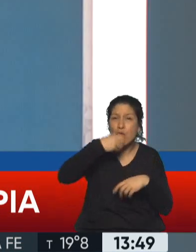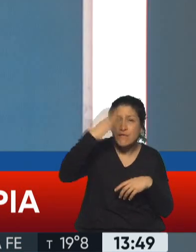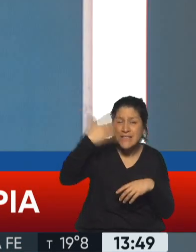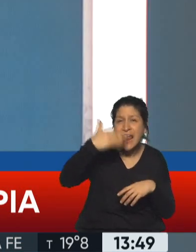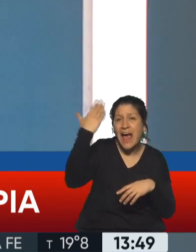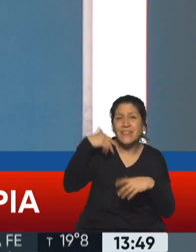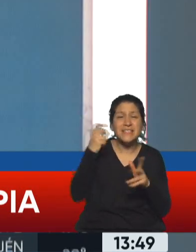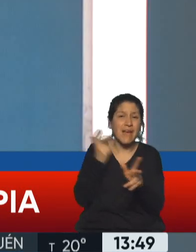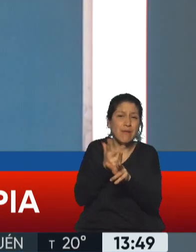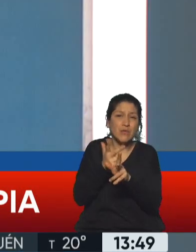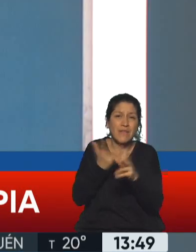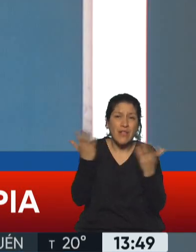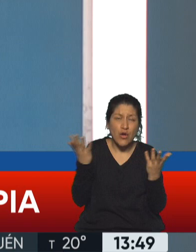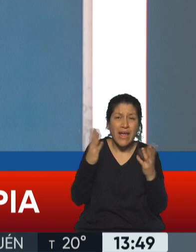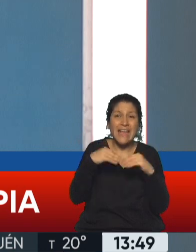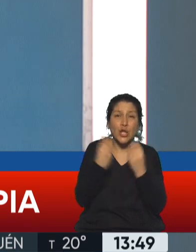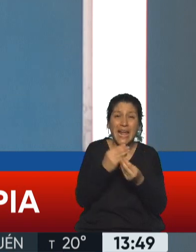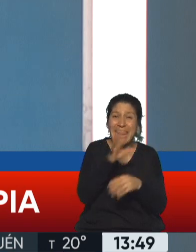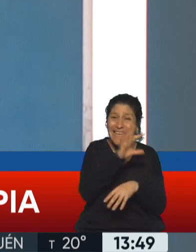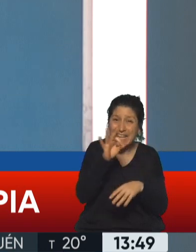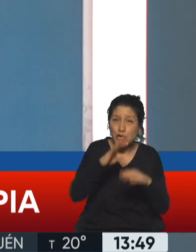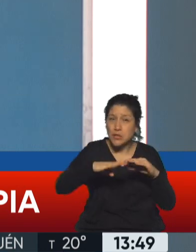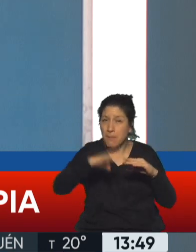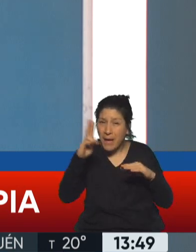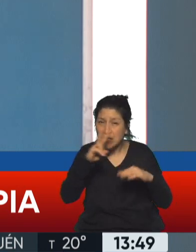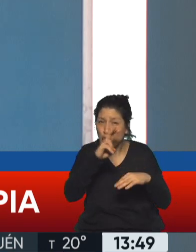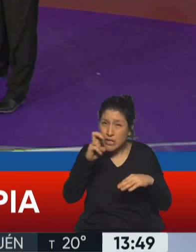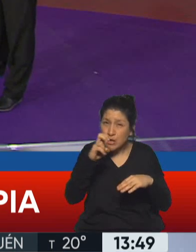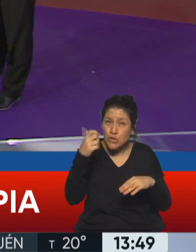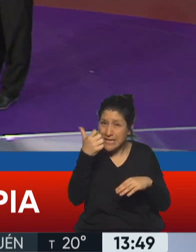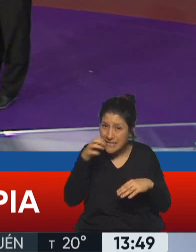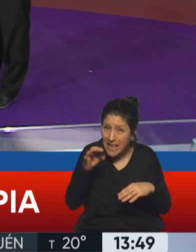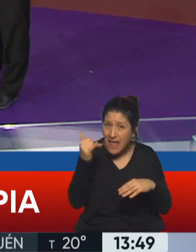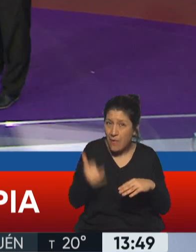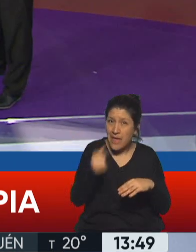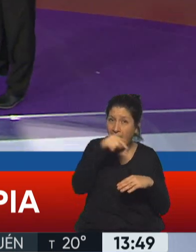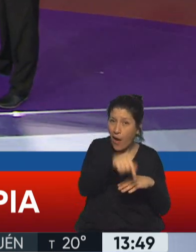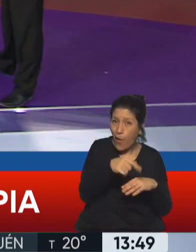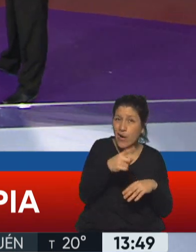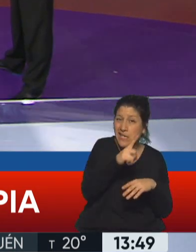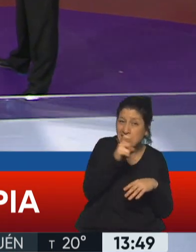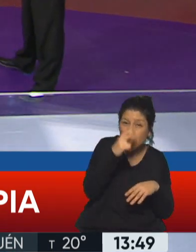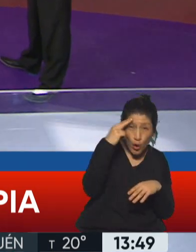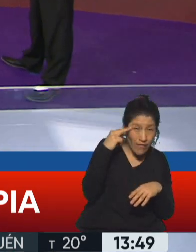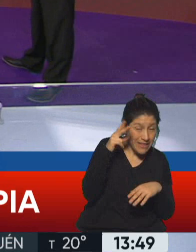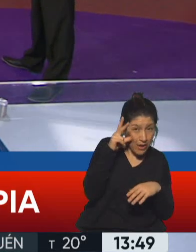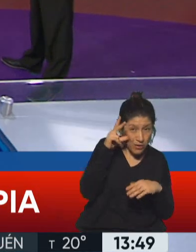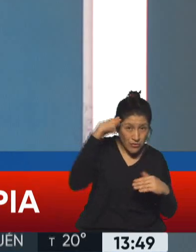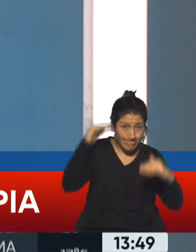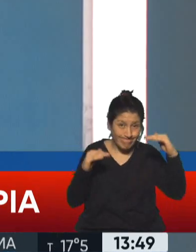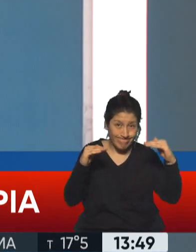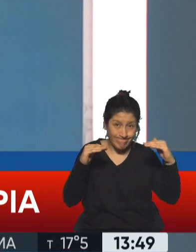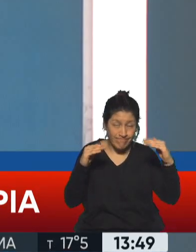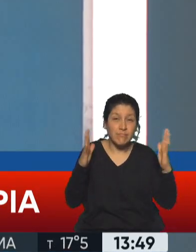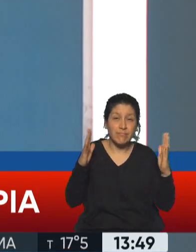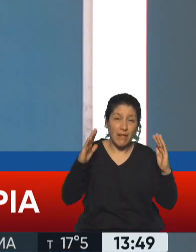estábamos hablando que tenía de los 500 más de 260 diputados. Fíjense, estamos en 198, la diferencia es